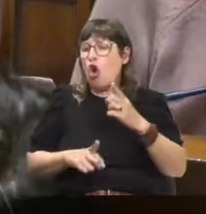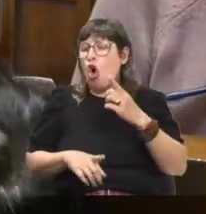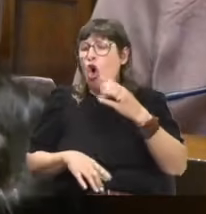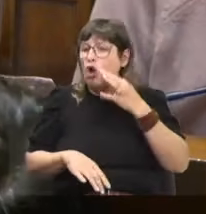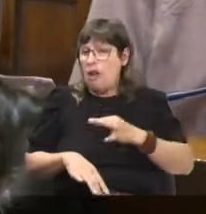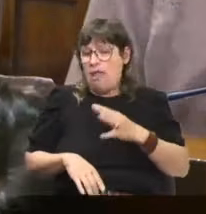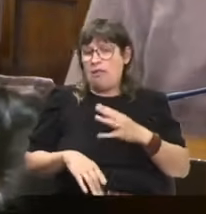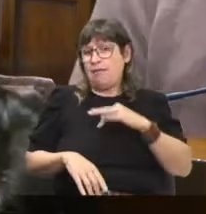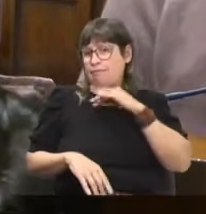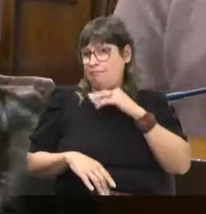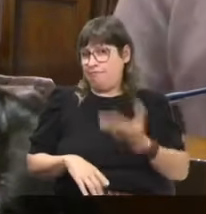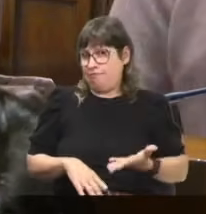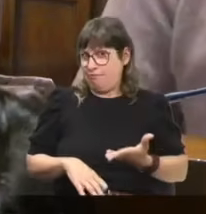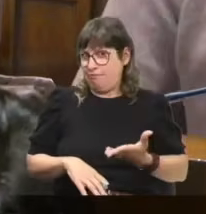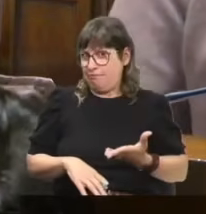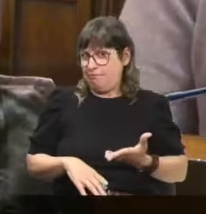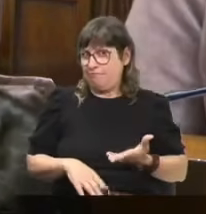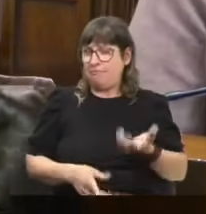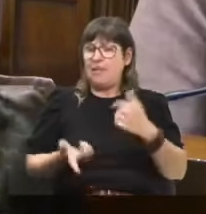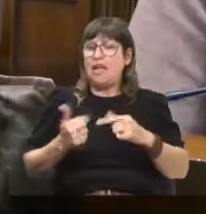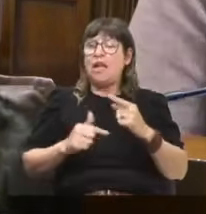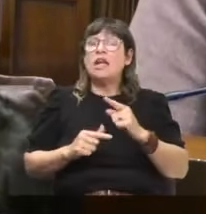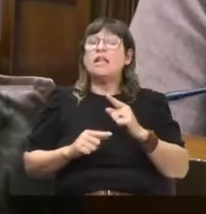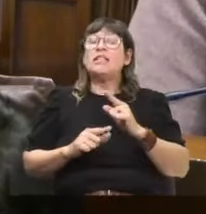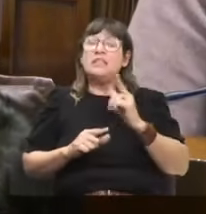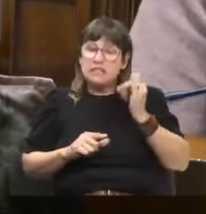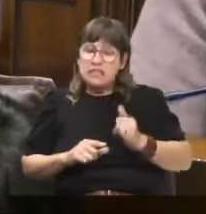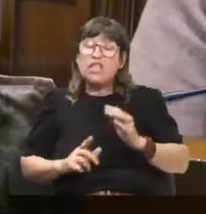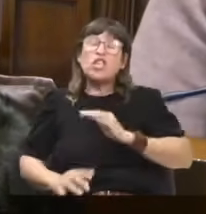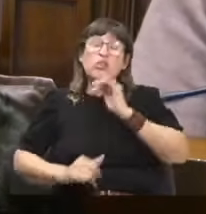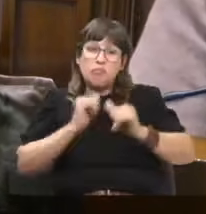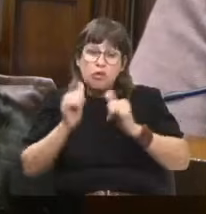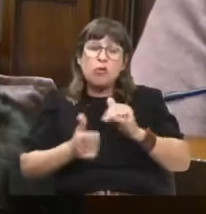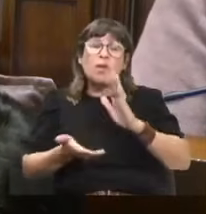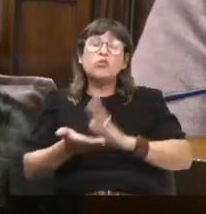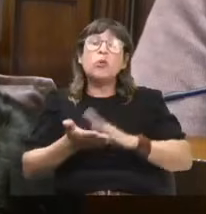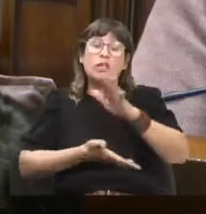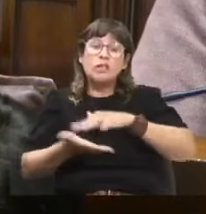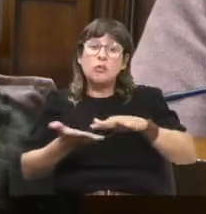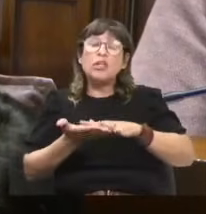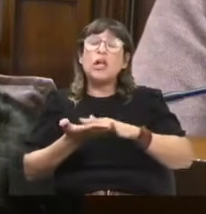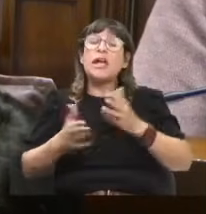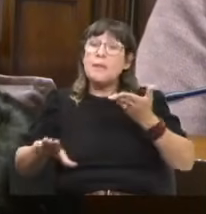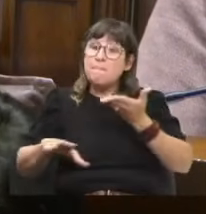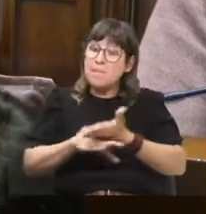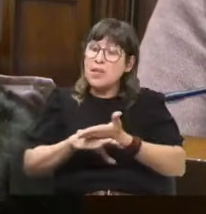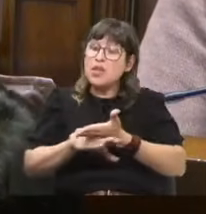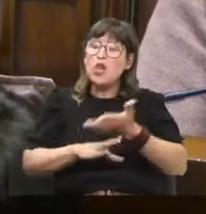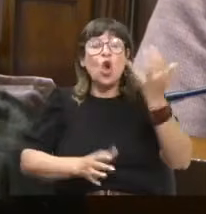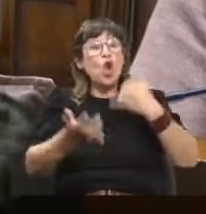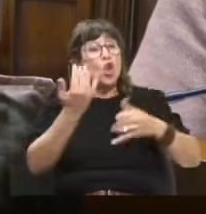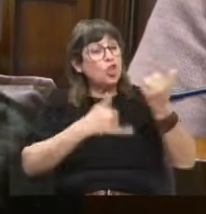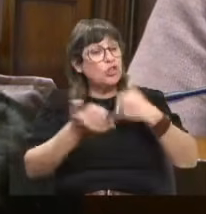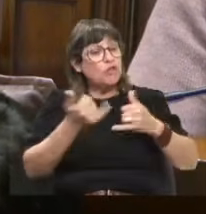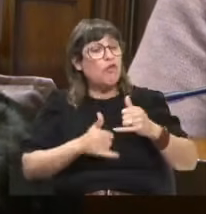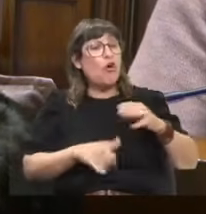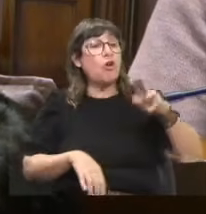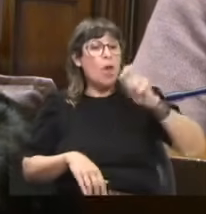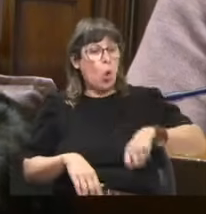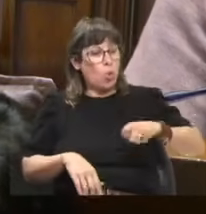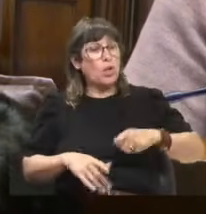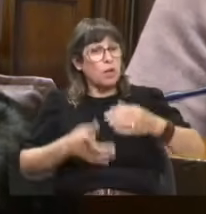solo informó sobre su situación, sino que pidió los informes jurídicos